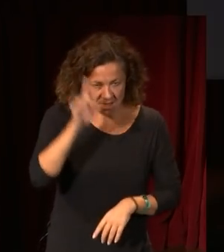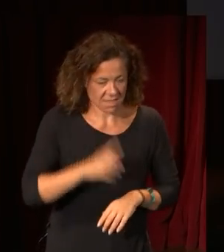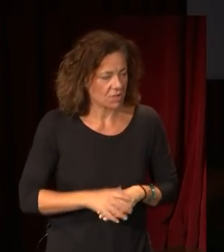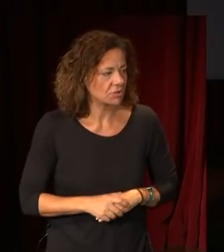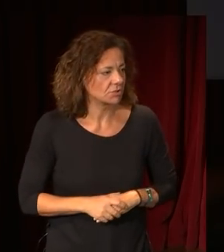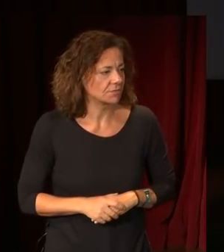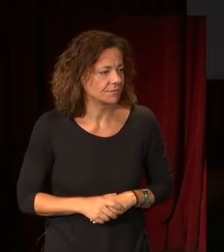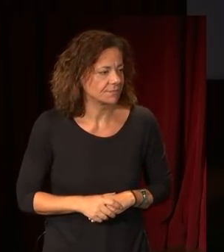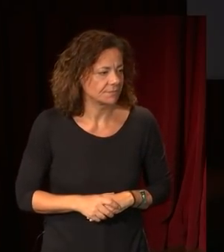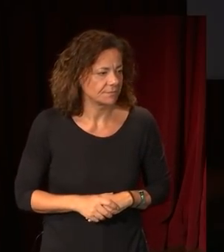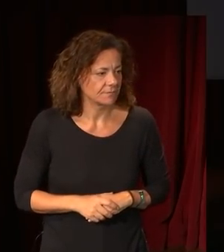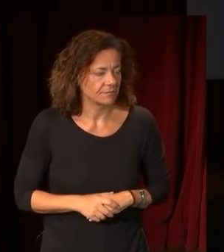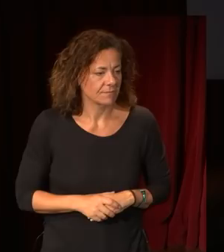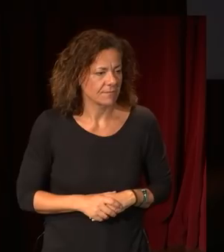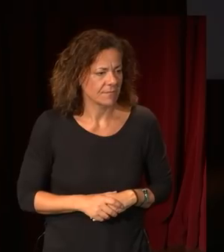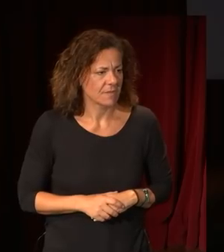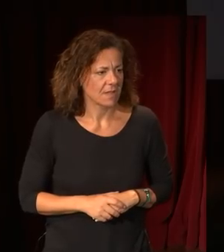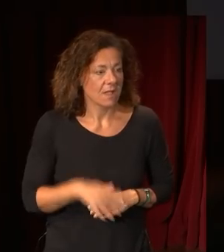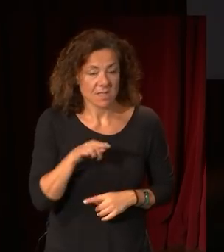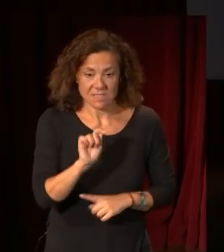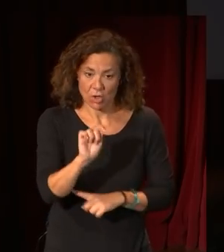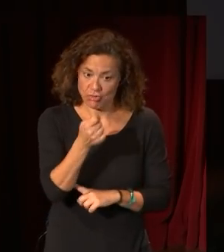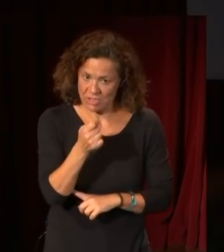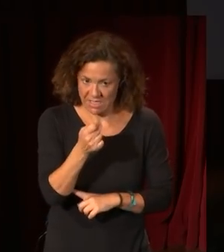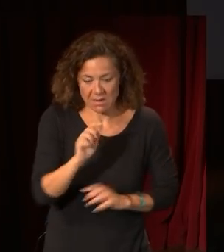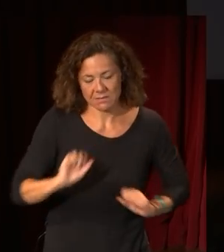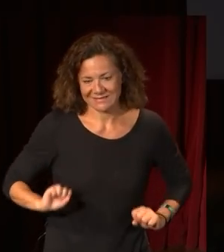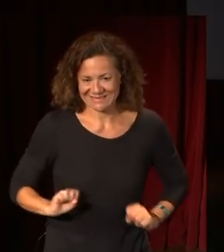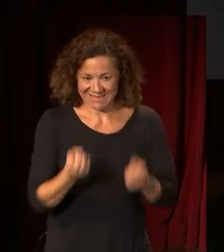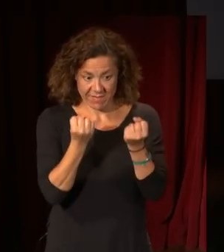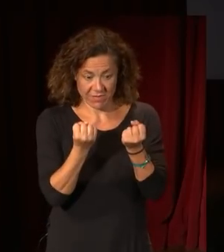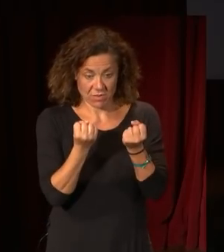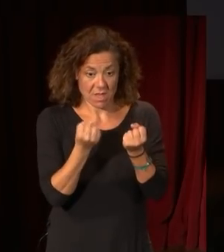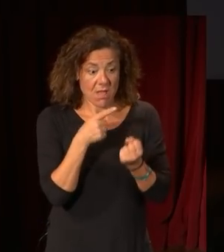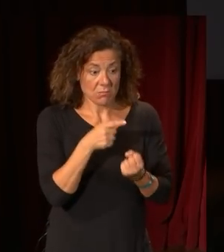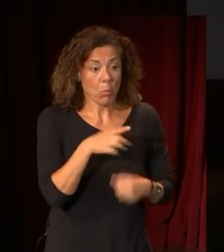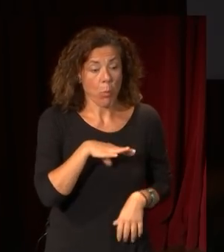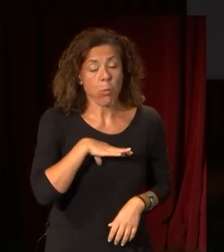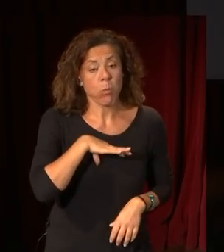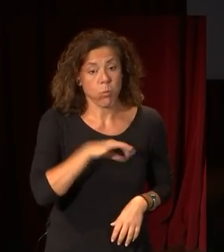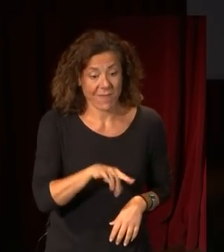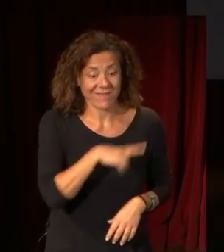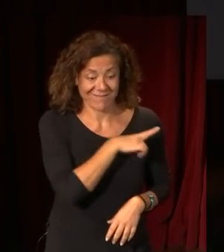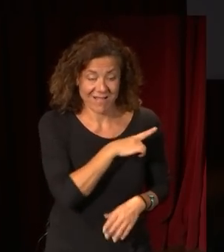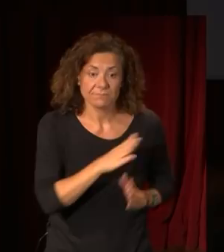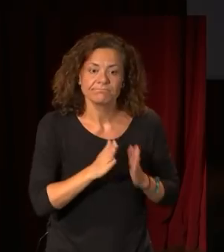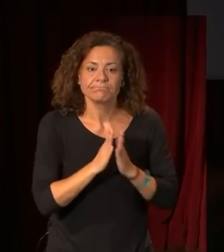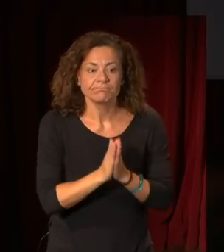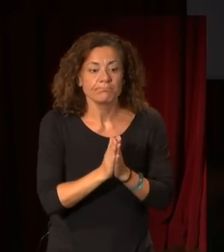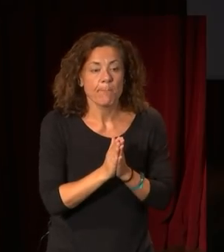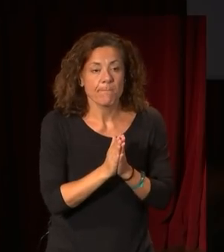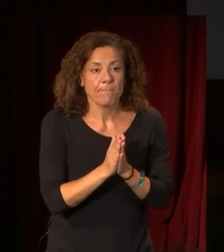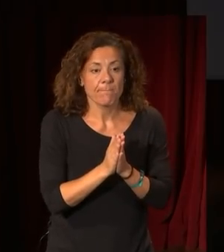de la divinidad para conseguir la salvación era algo que muy probablemente anthony swan requería